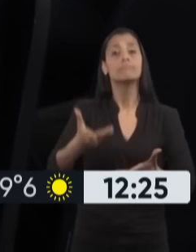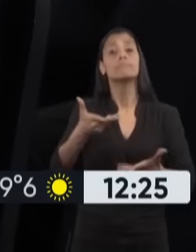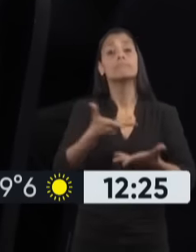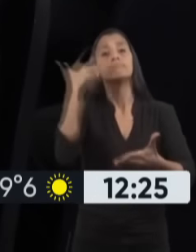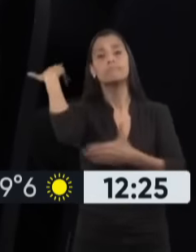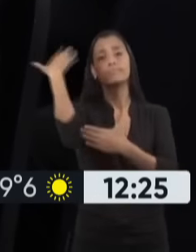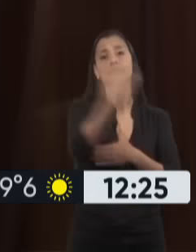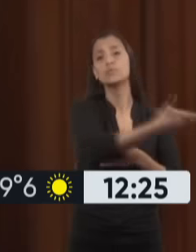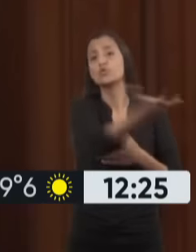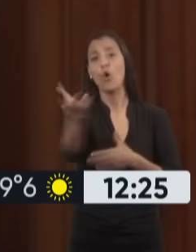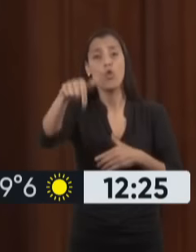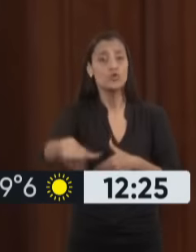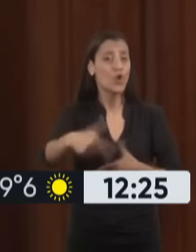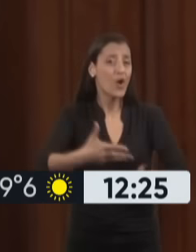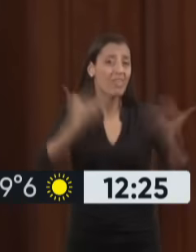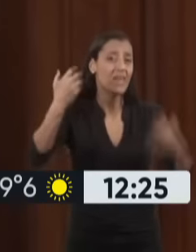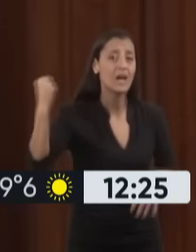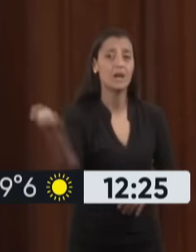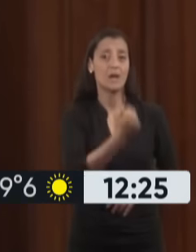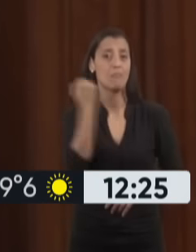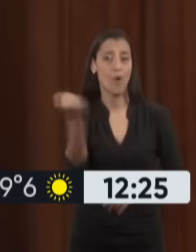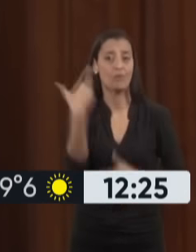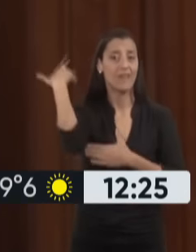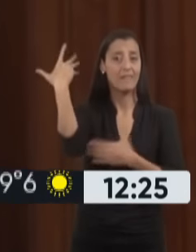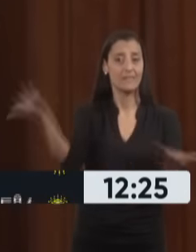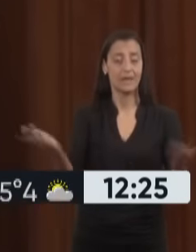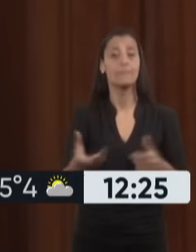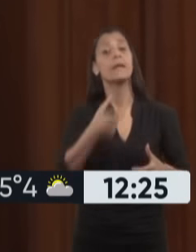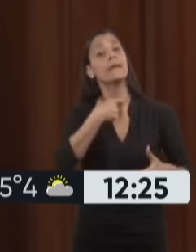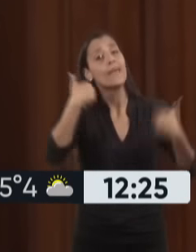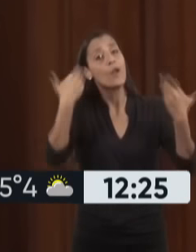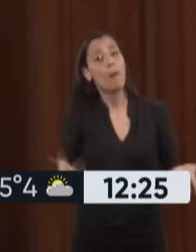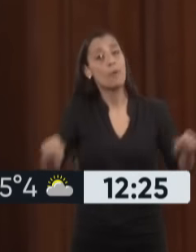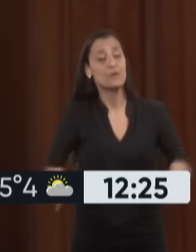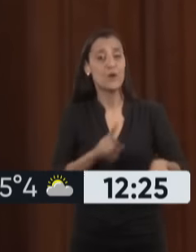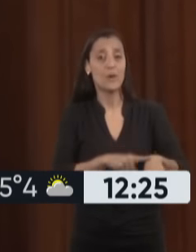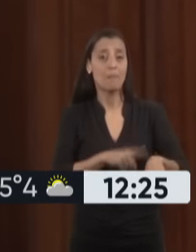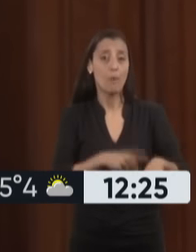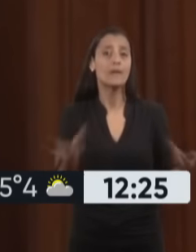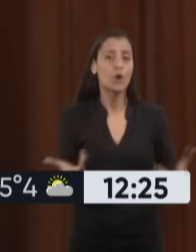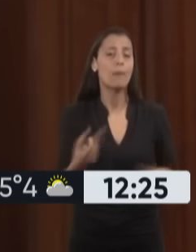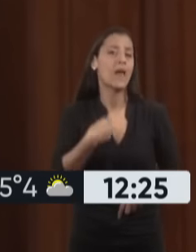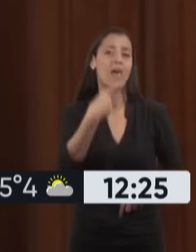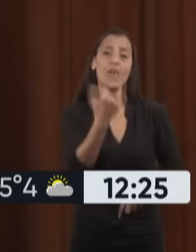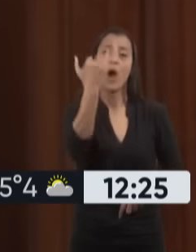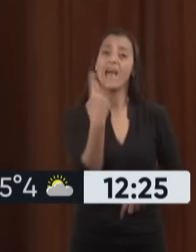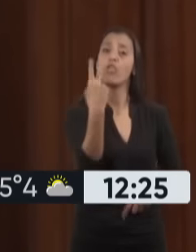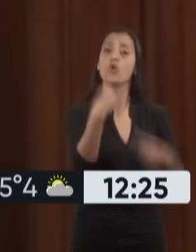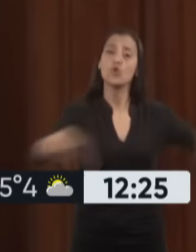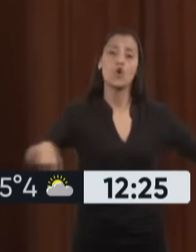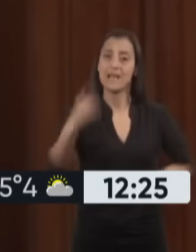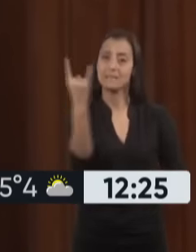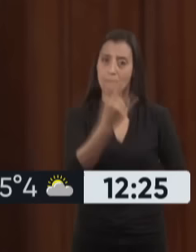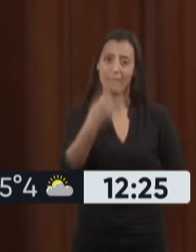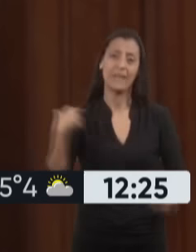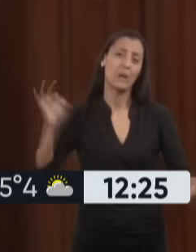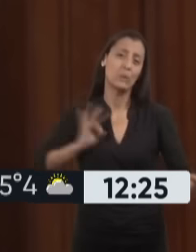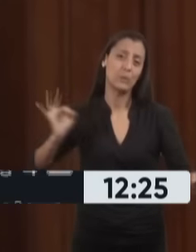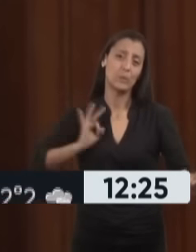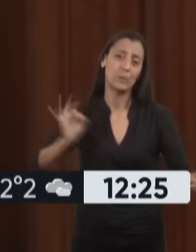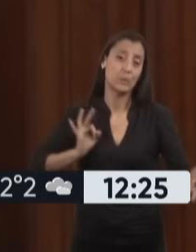esta jornada tan importante. Quiero aprovechar esta oportunidad para desmentir dos grandes mitos que durante décadas